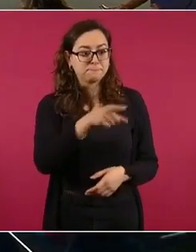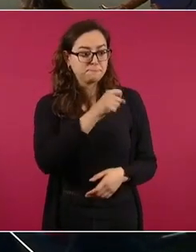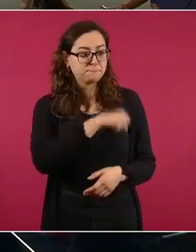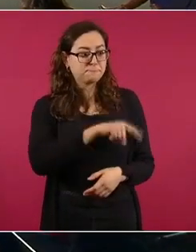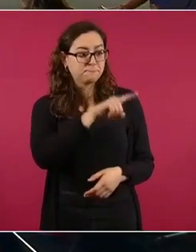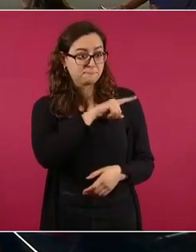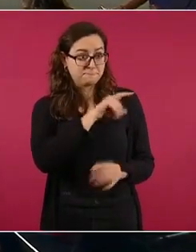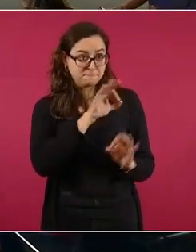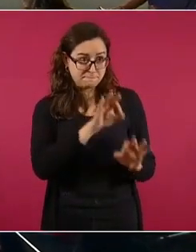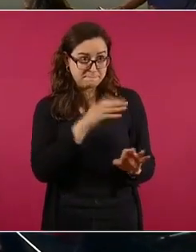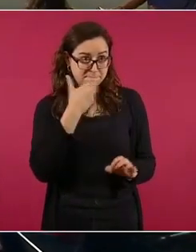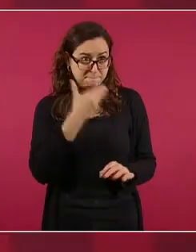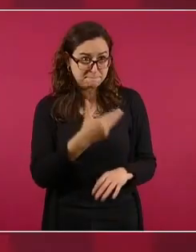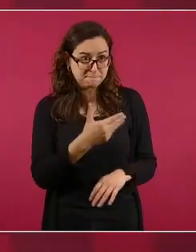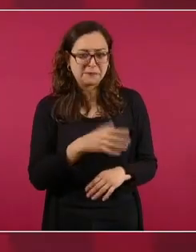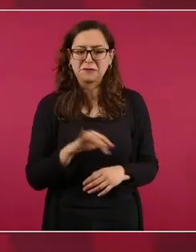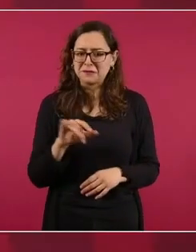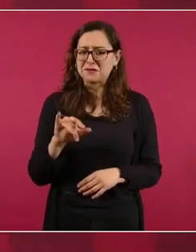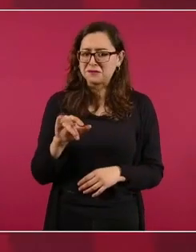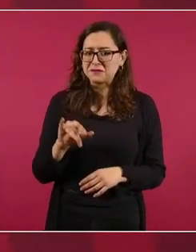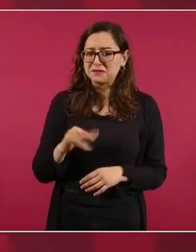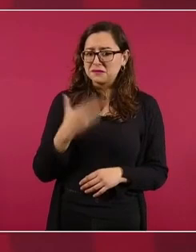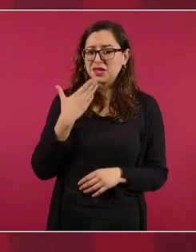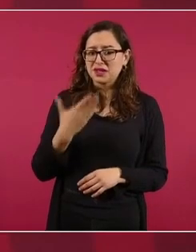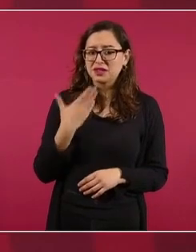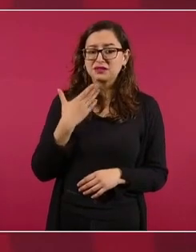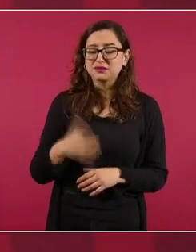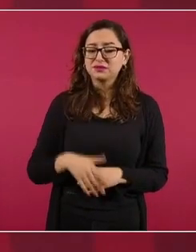bien. Estoy